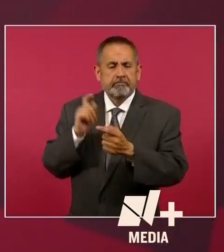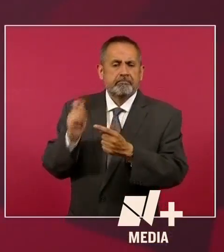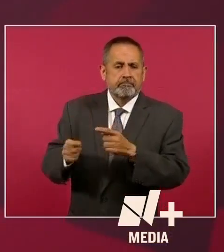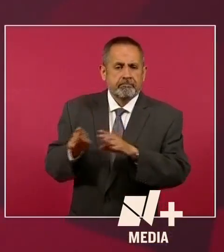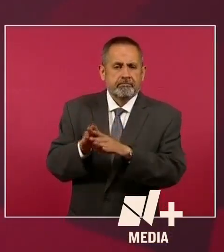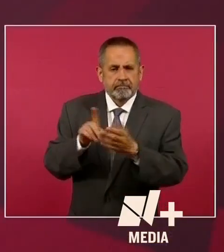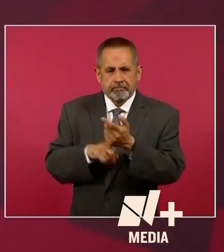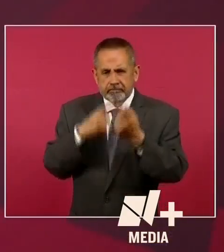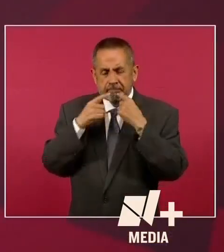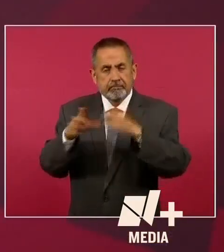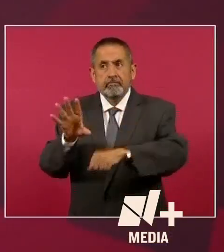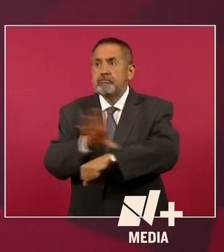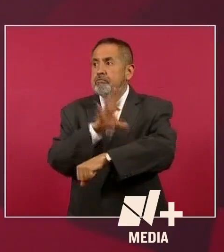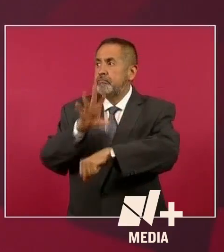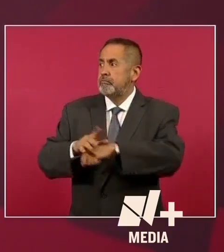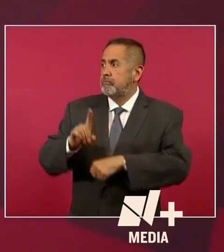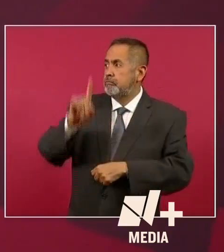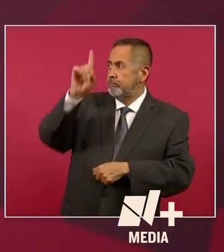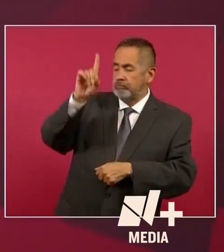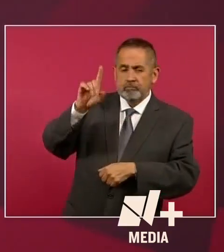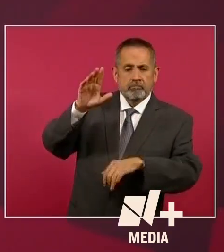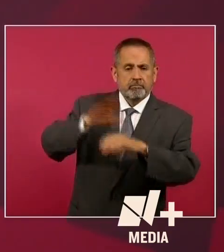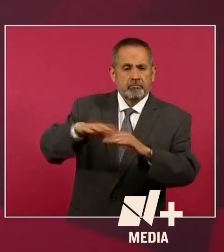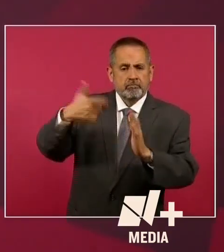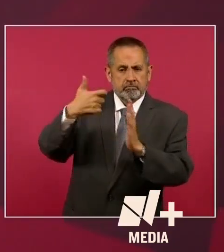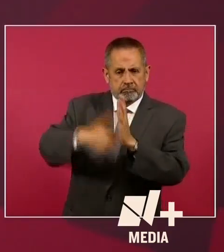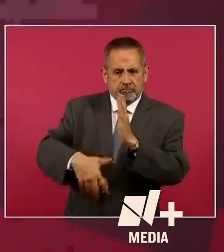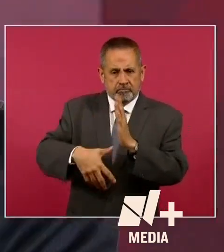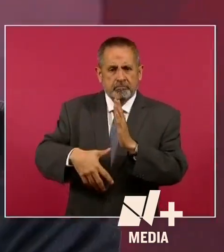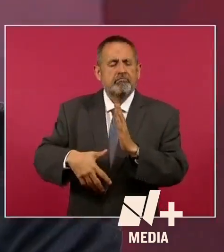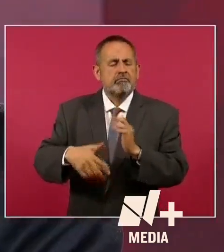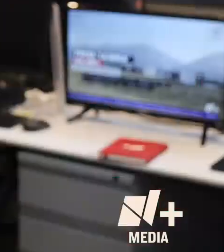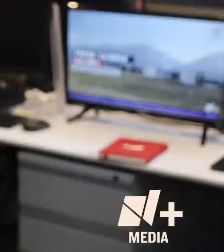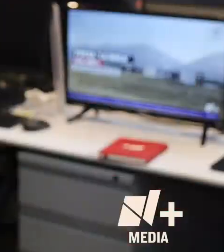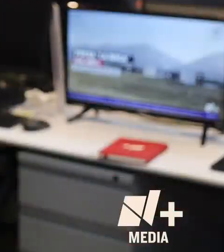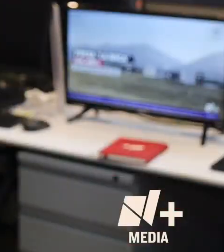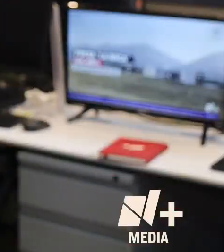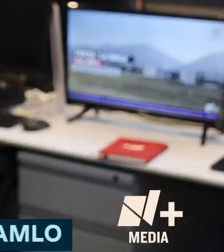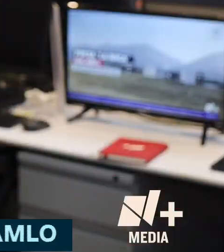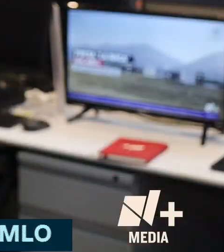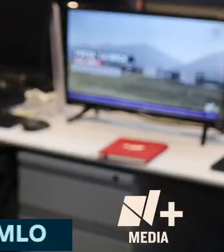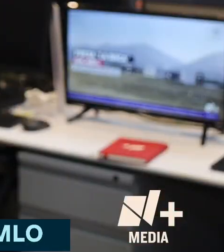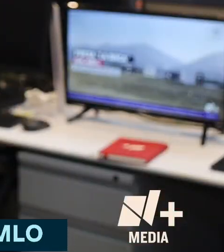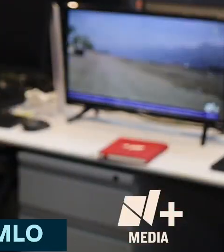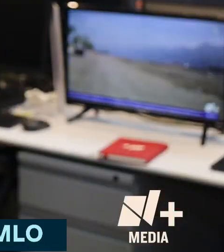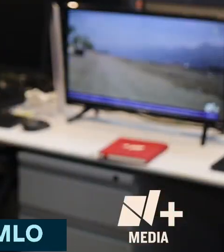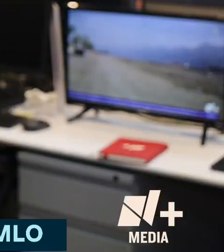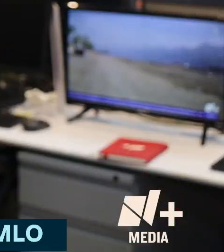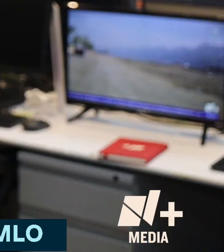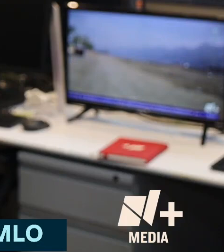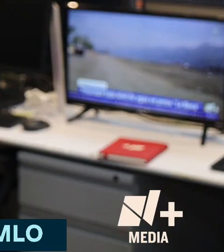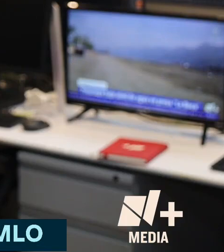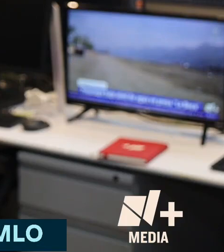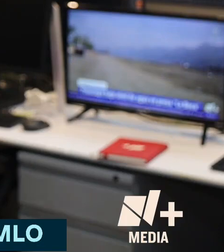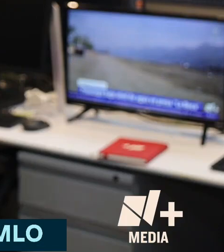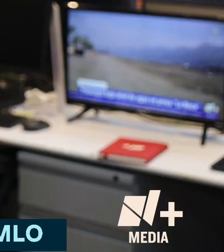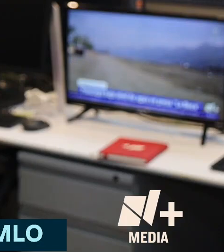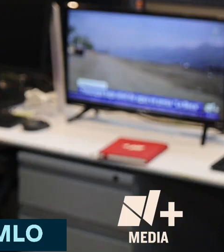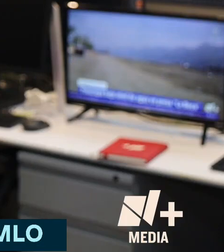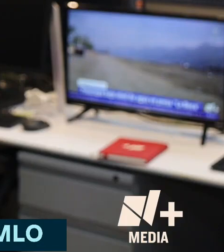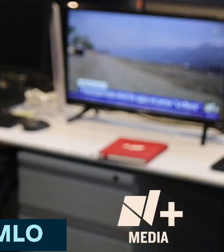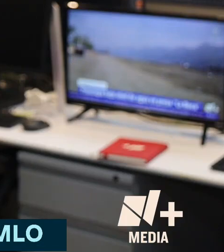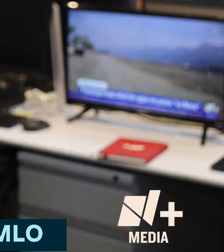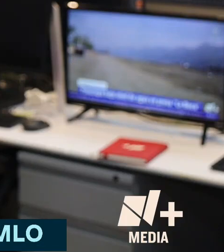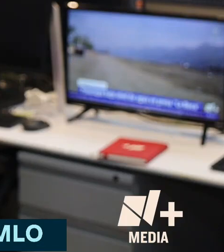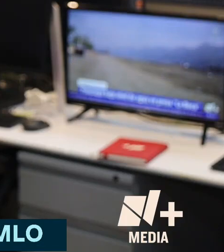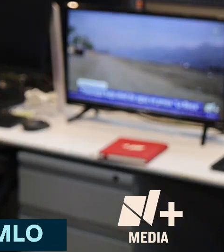la energía eléctrica a precios justos. Hasta aquí los detalles de la conferencia matutina en Palacio Nacional. Y como